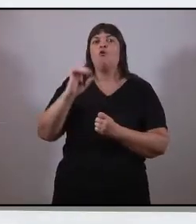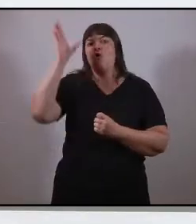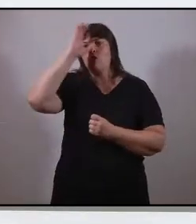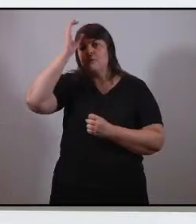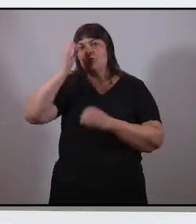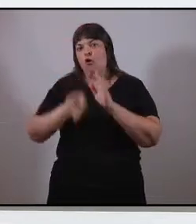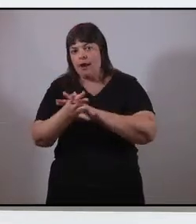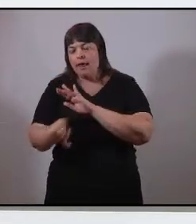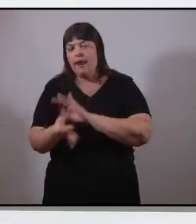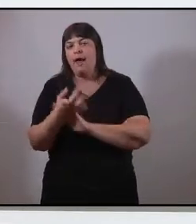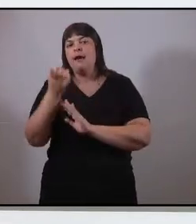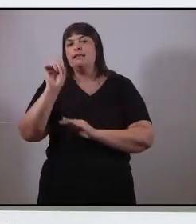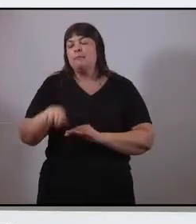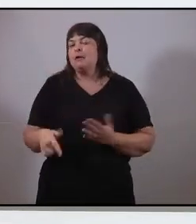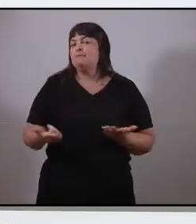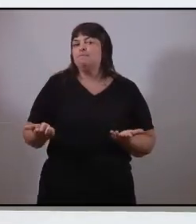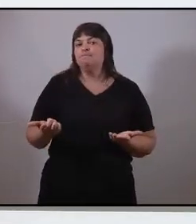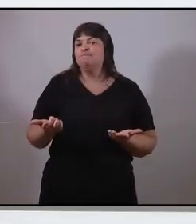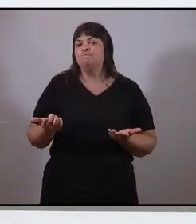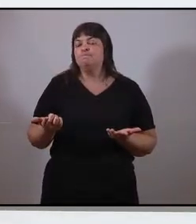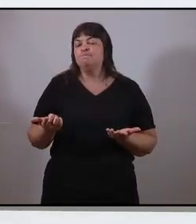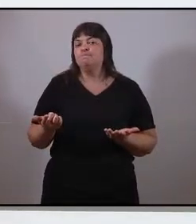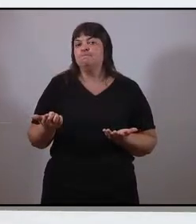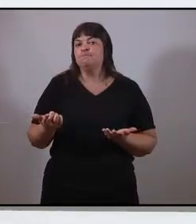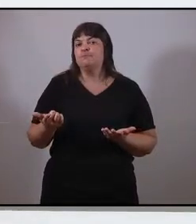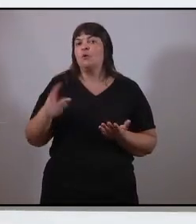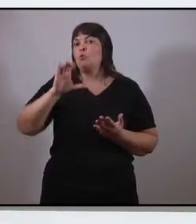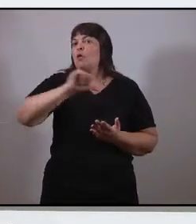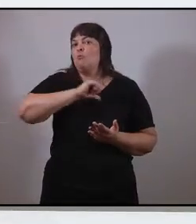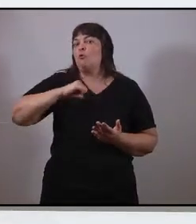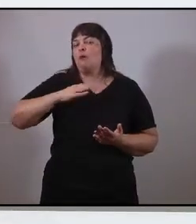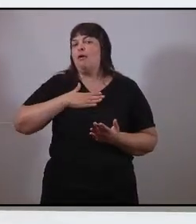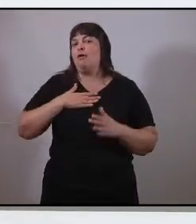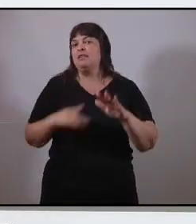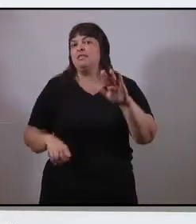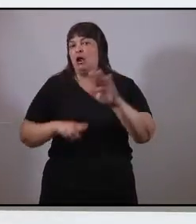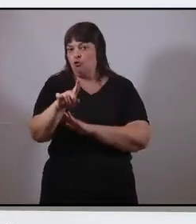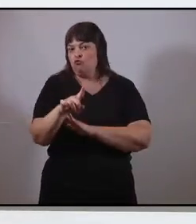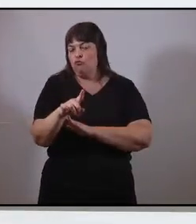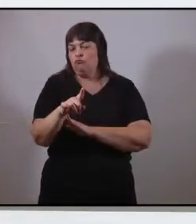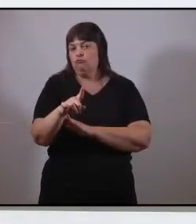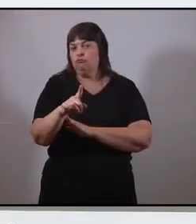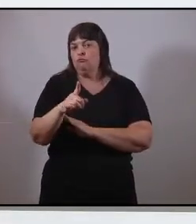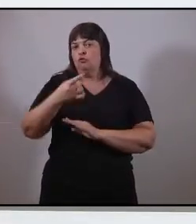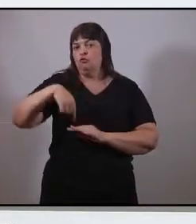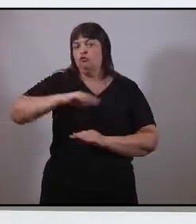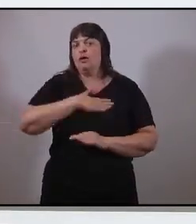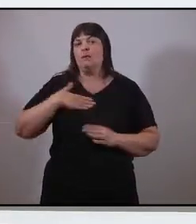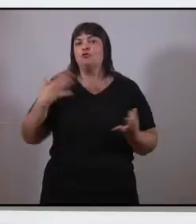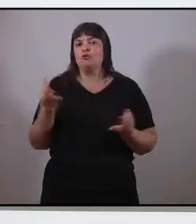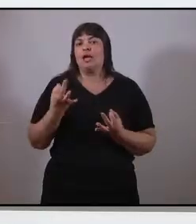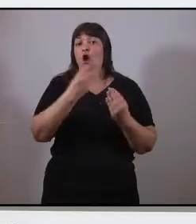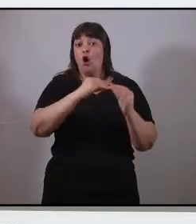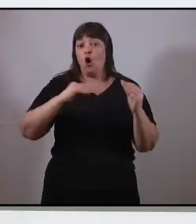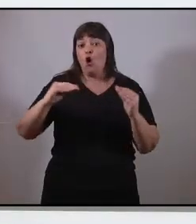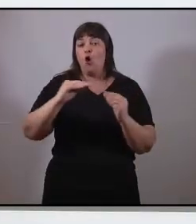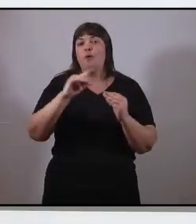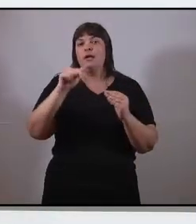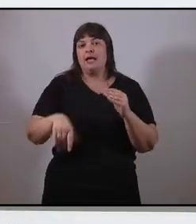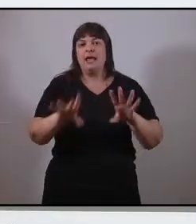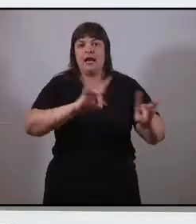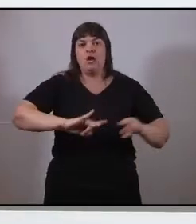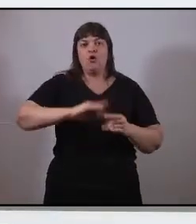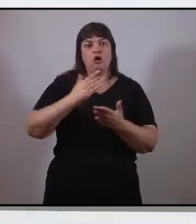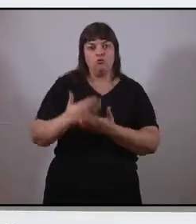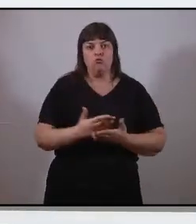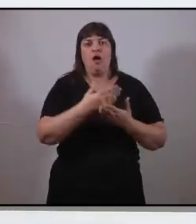conocimiento y de contribuir al desarrollo de nuestra comunidad. Queremos que cada vez más jóvenes puedan estudiar en nuestra